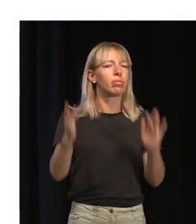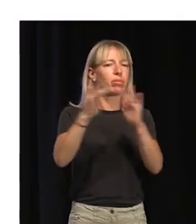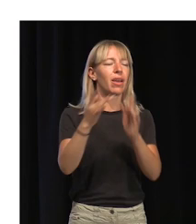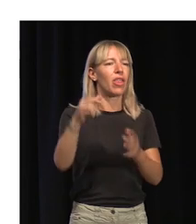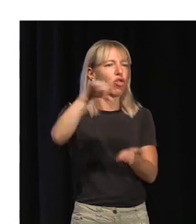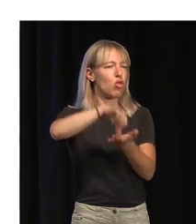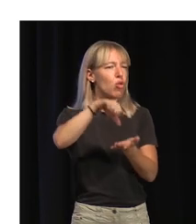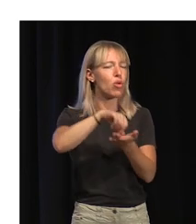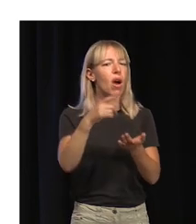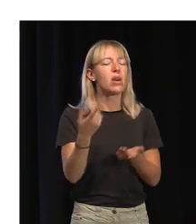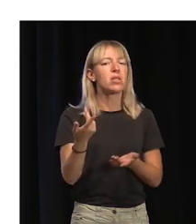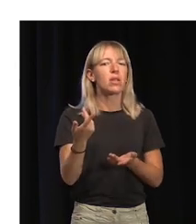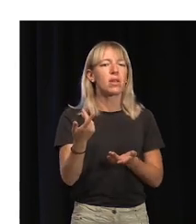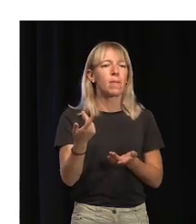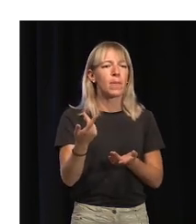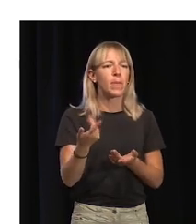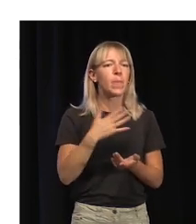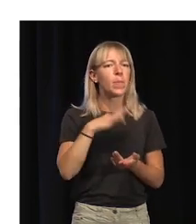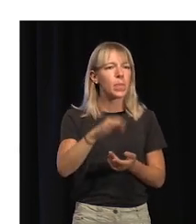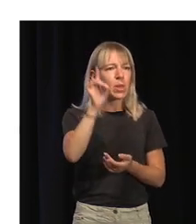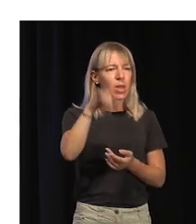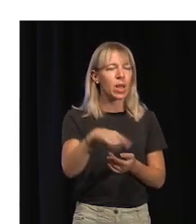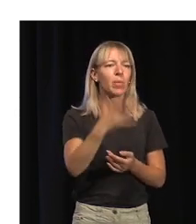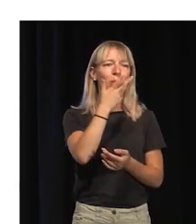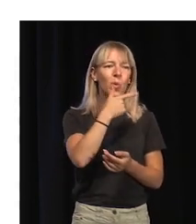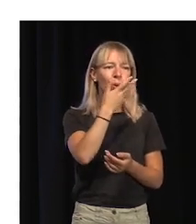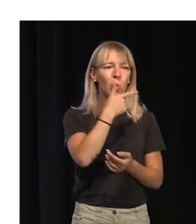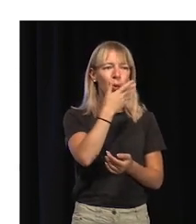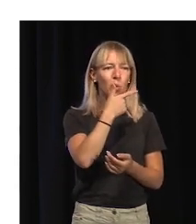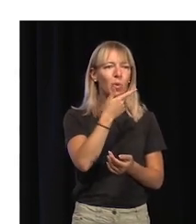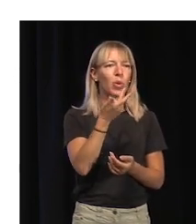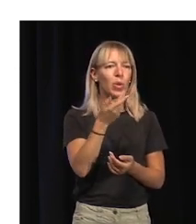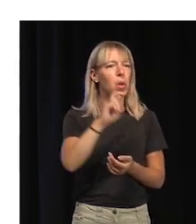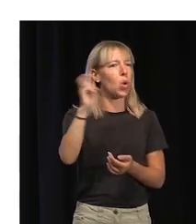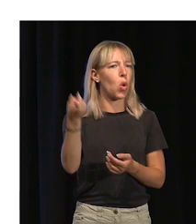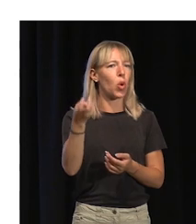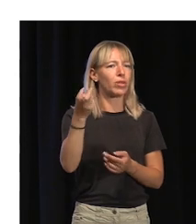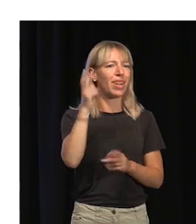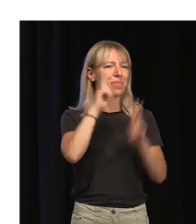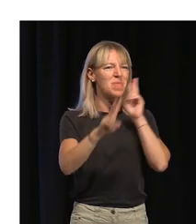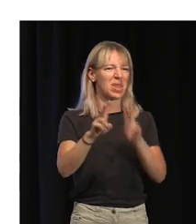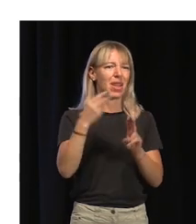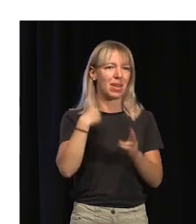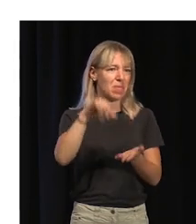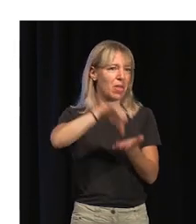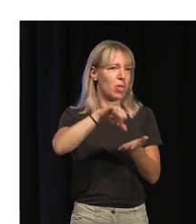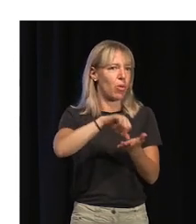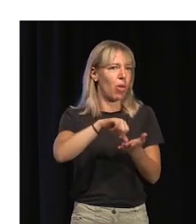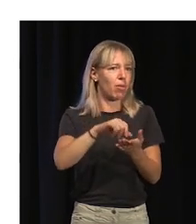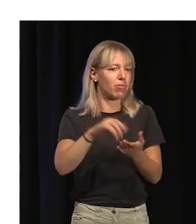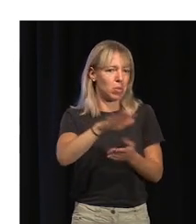ciudad y están pudiendo también conocer otras vistas de la propia ciudad que